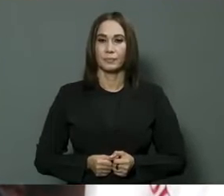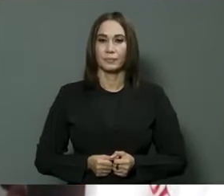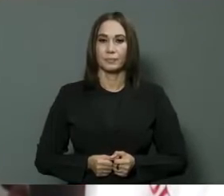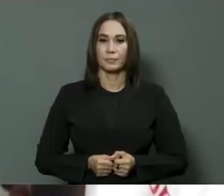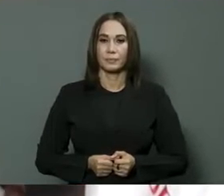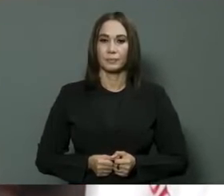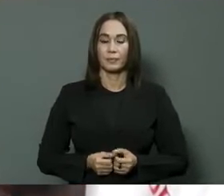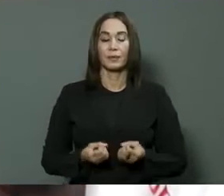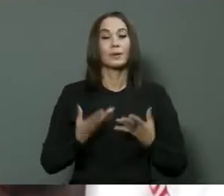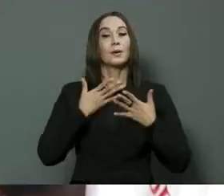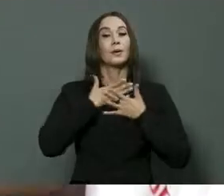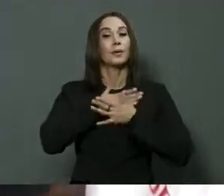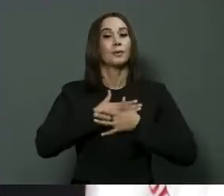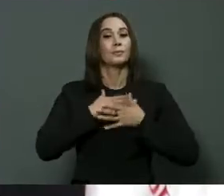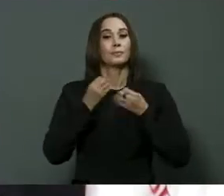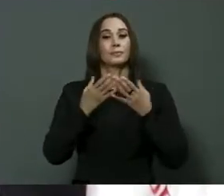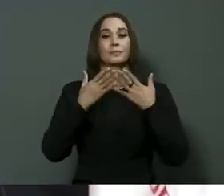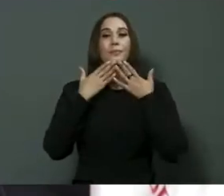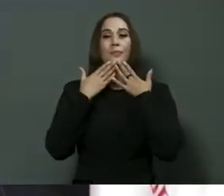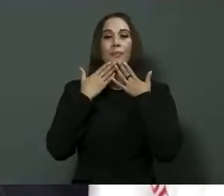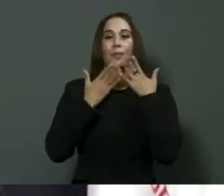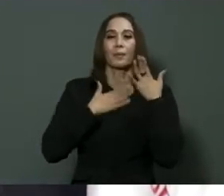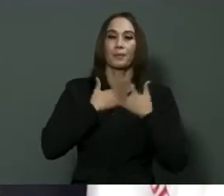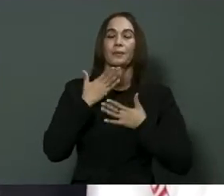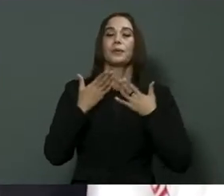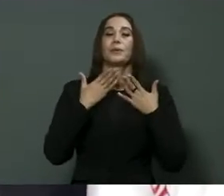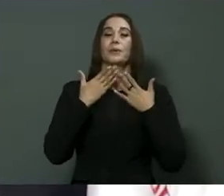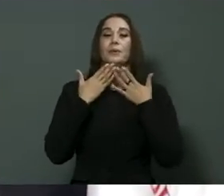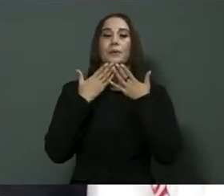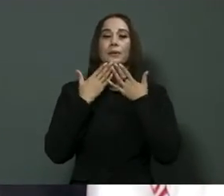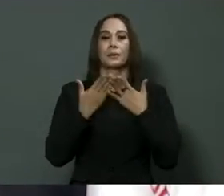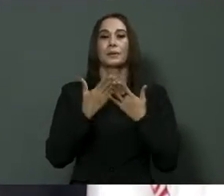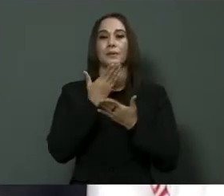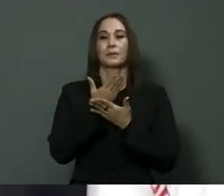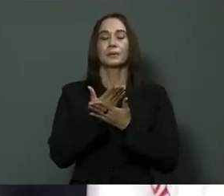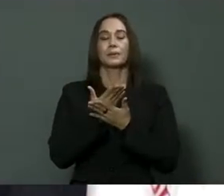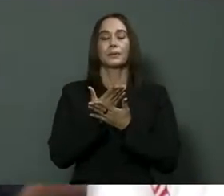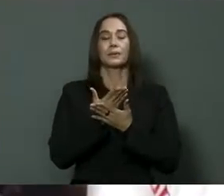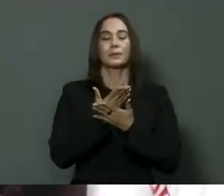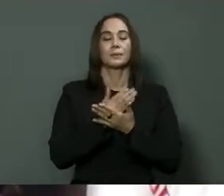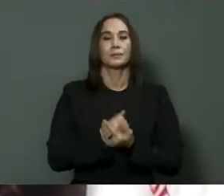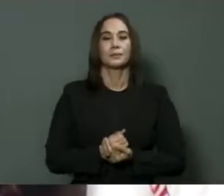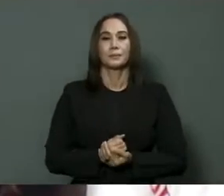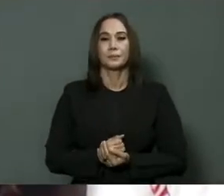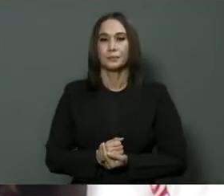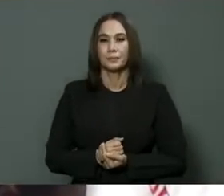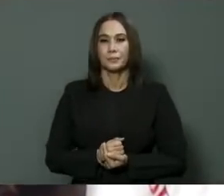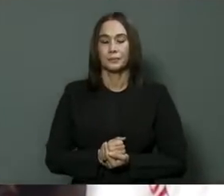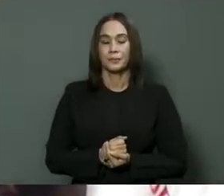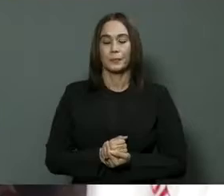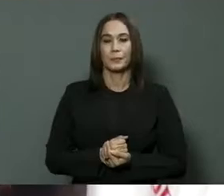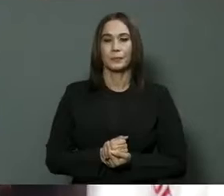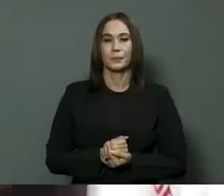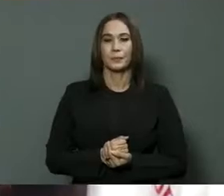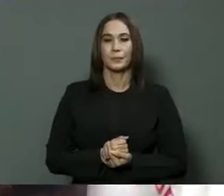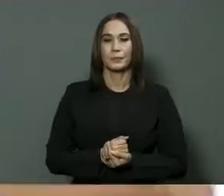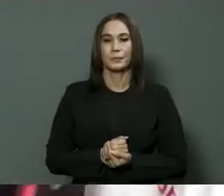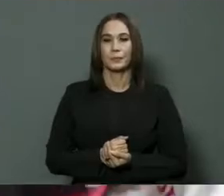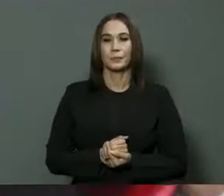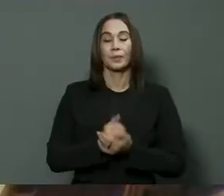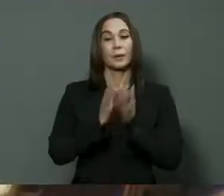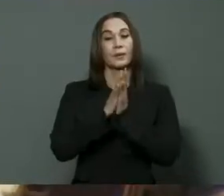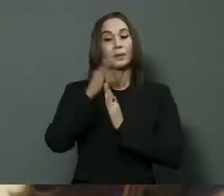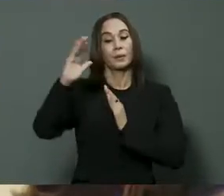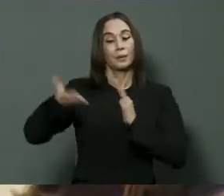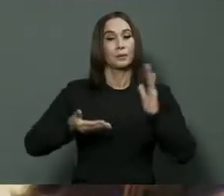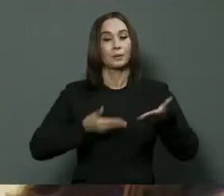y mucha alegría, le damos la más fervorosa bienvenida a